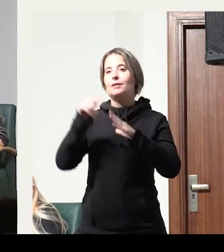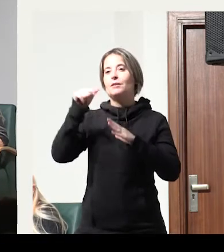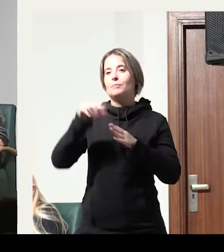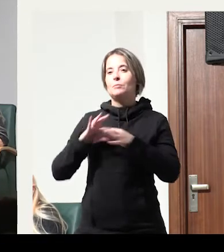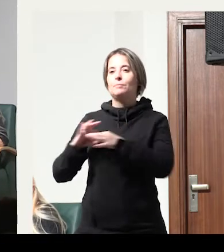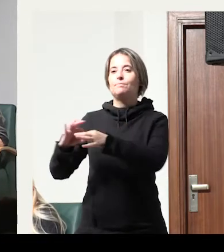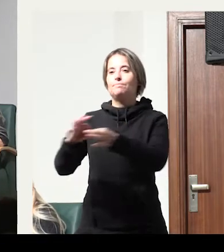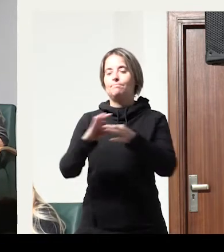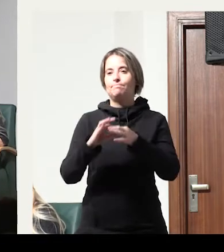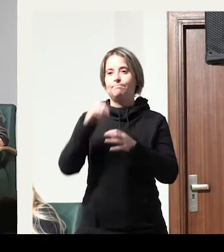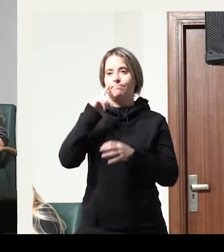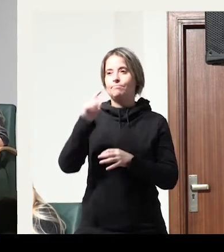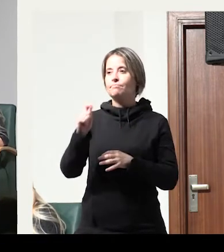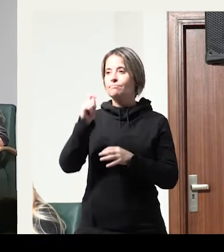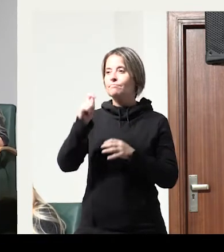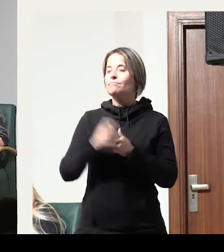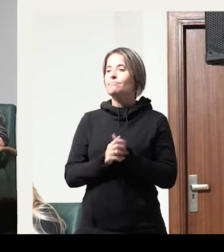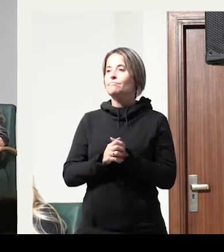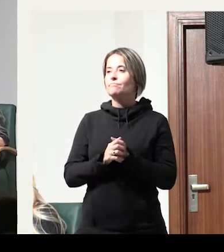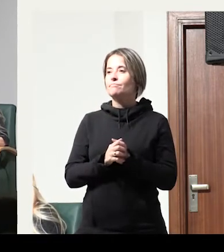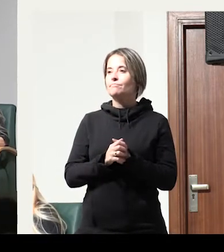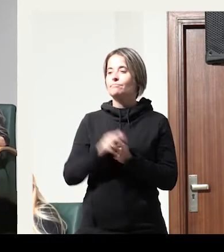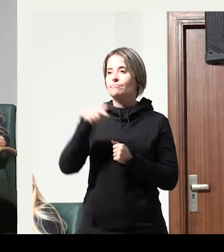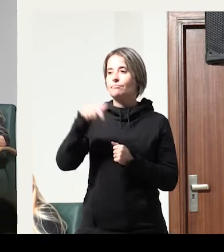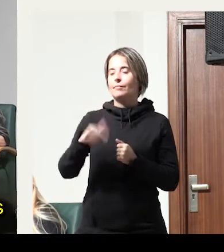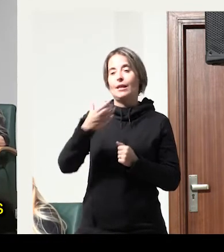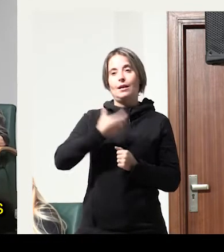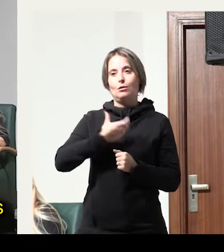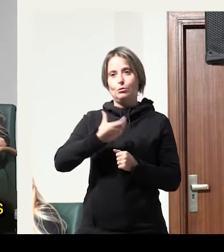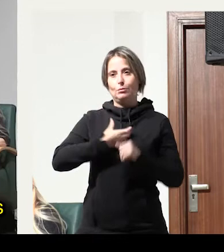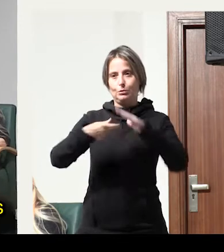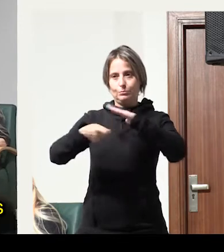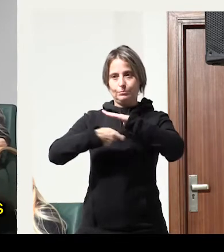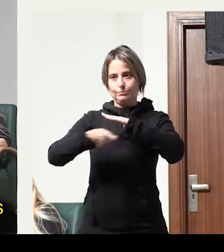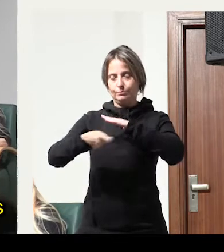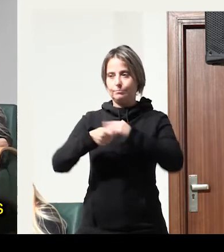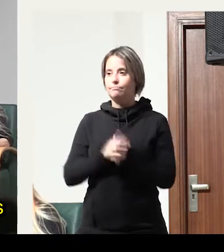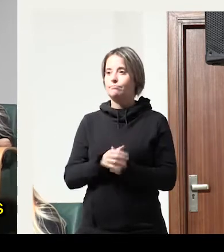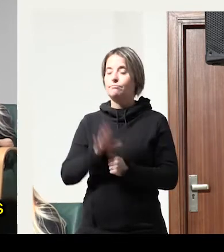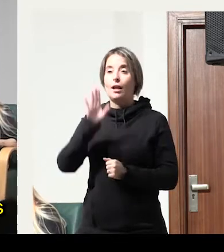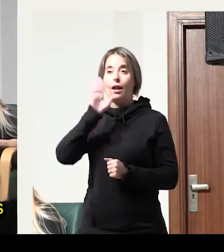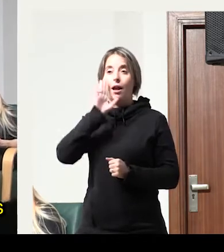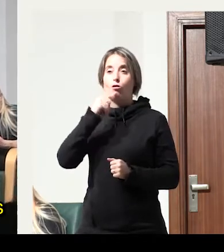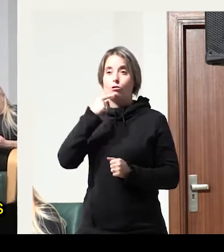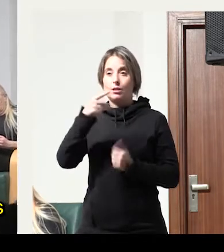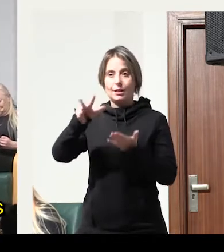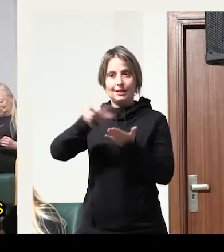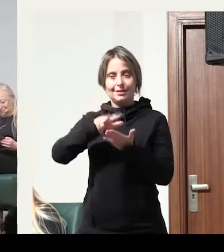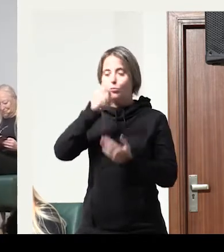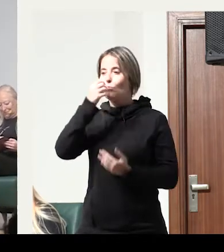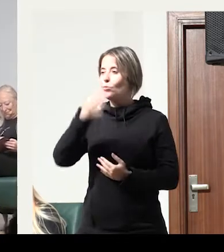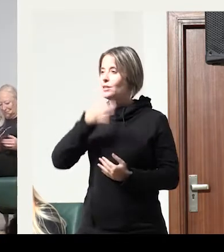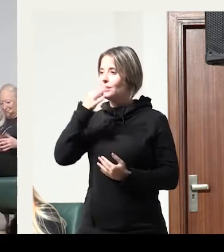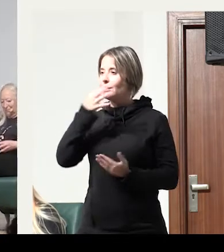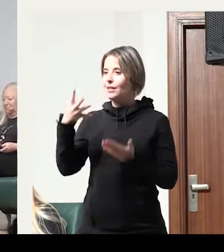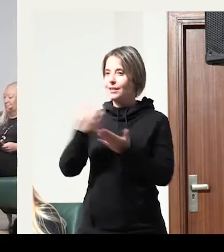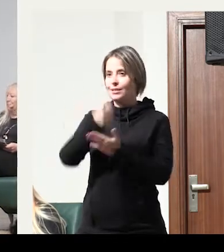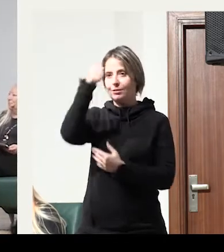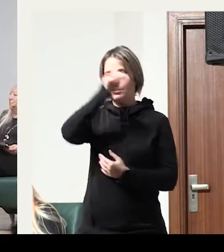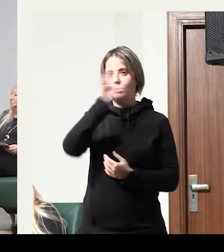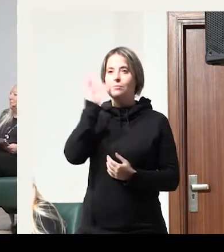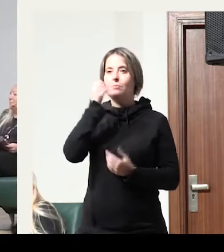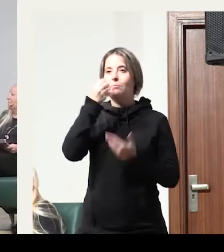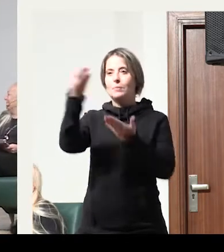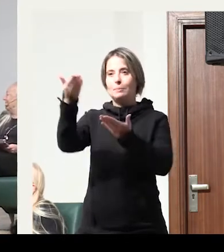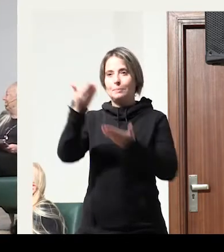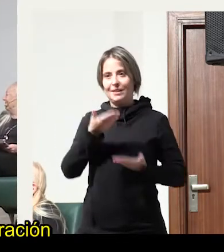da. Biak Gasteizko udalakoak. Os decía que buenas tardes a todos y a todas,